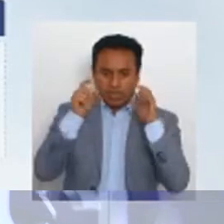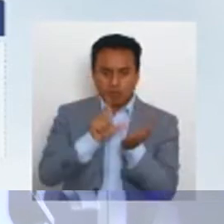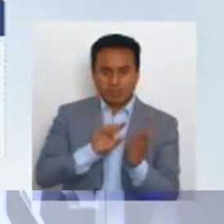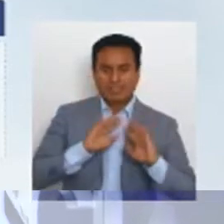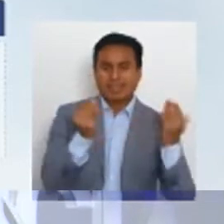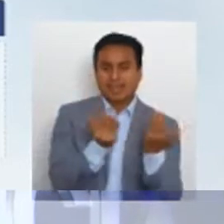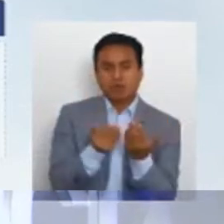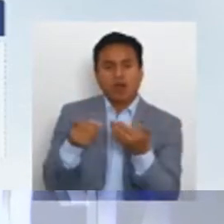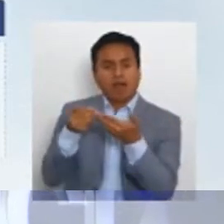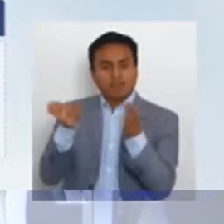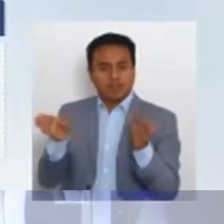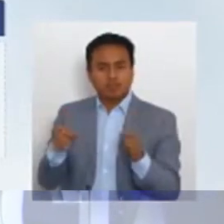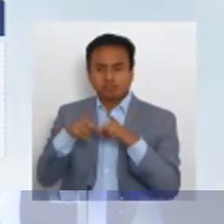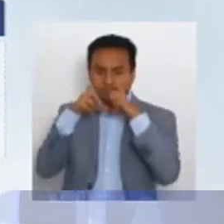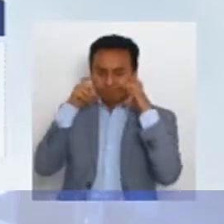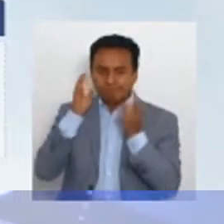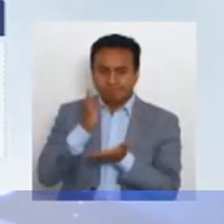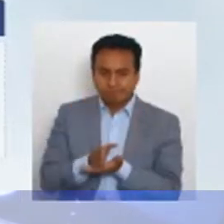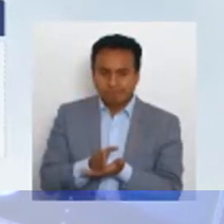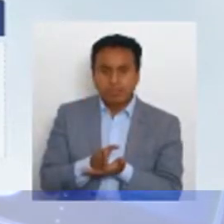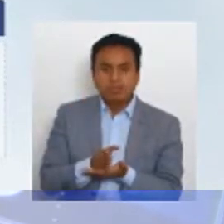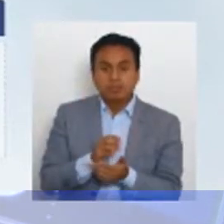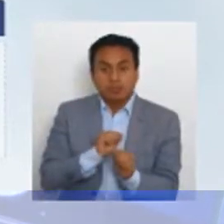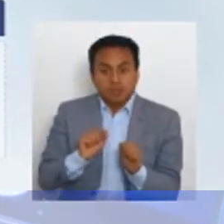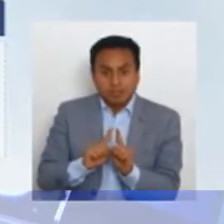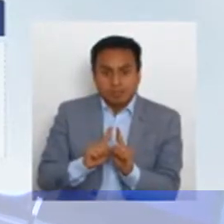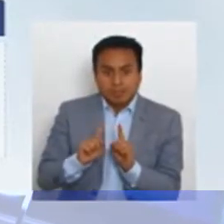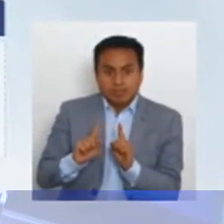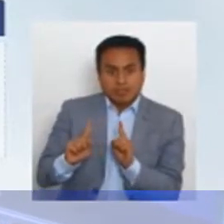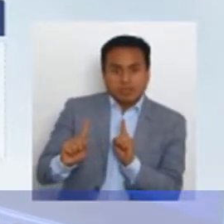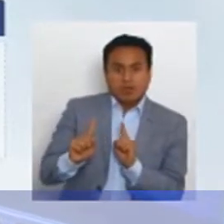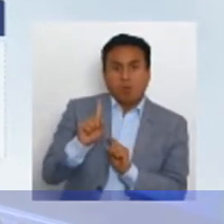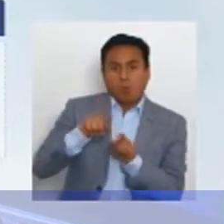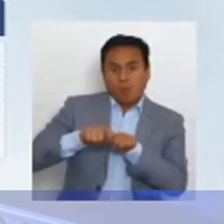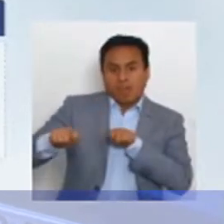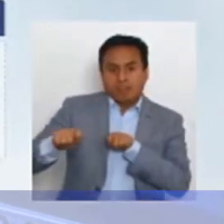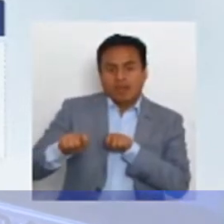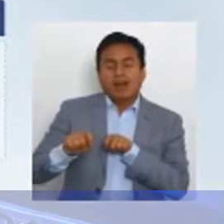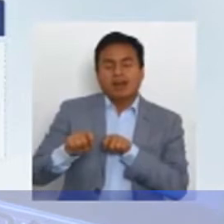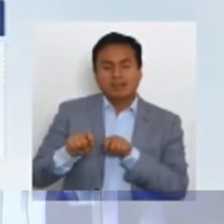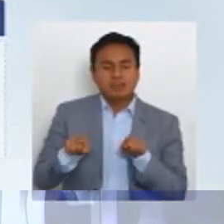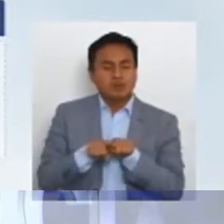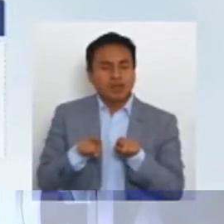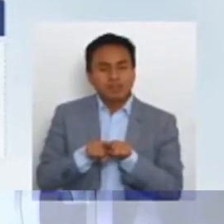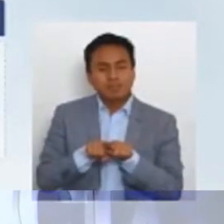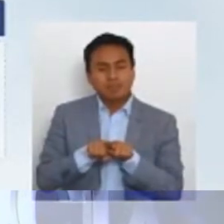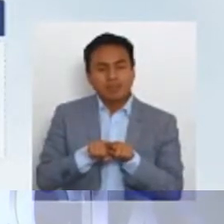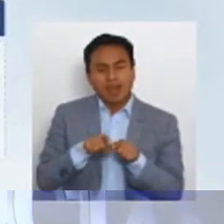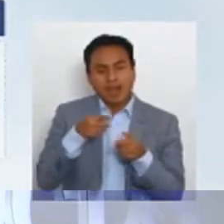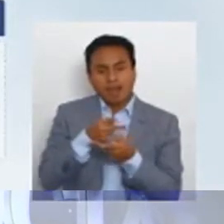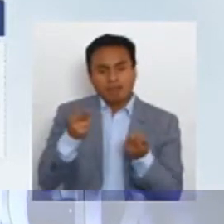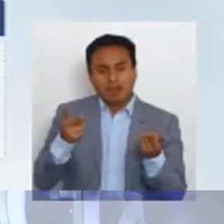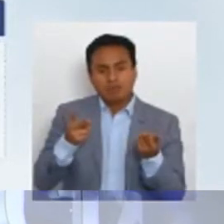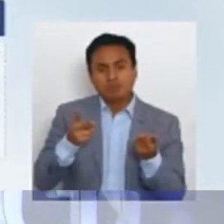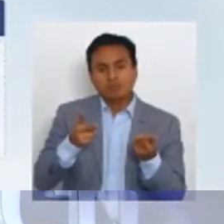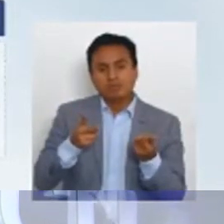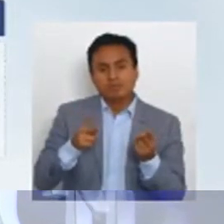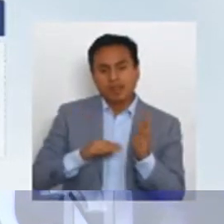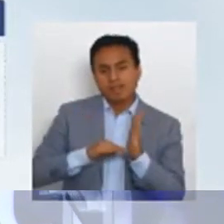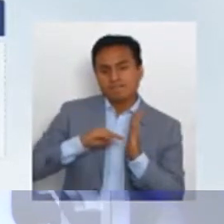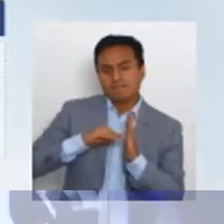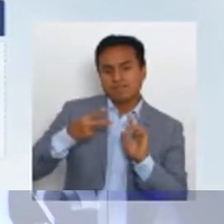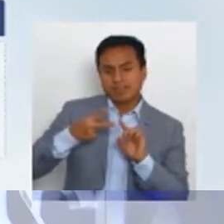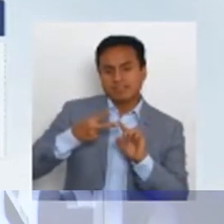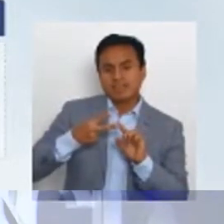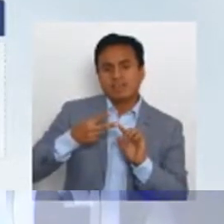guiarán el camino a cada una de estas fases. El primer eje es la circulación viral para cada provincia del país.